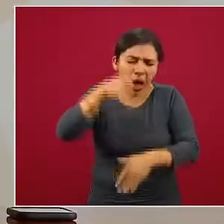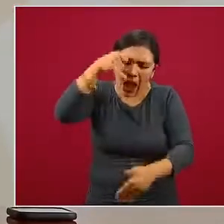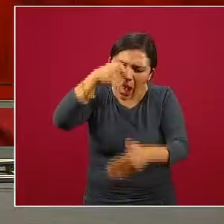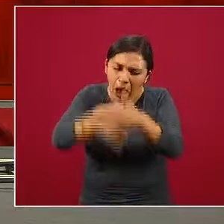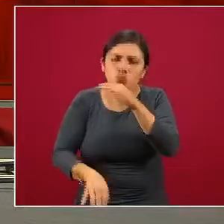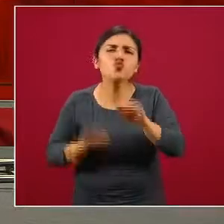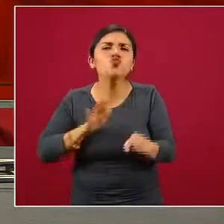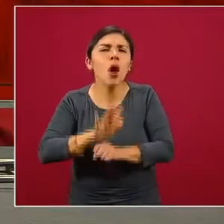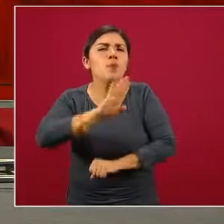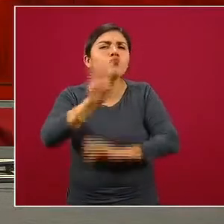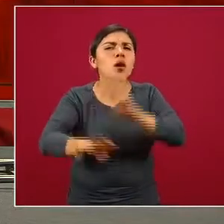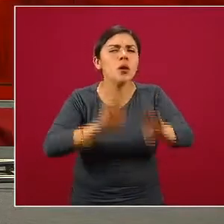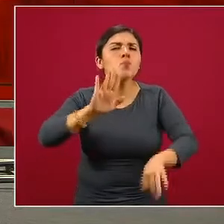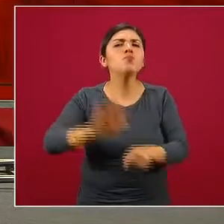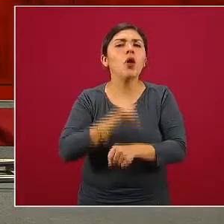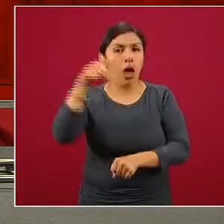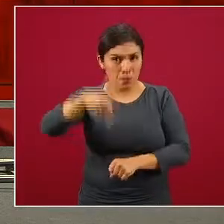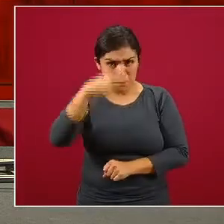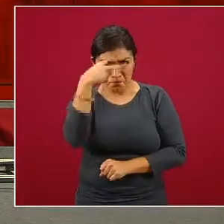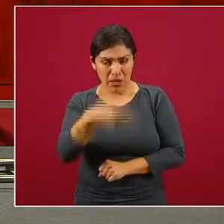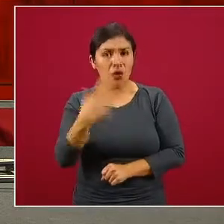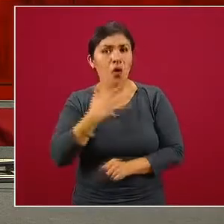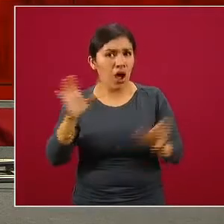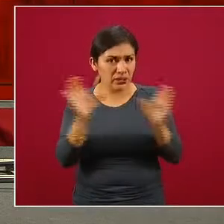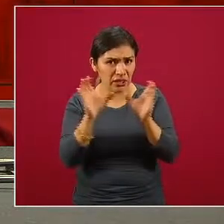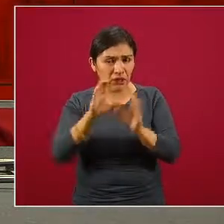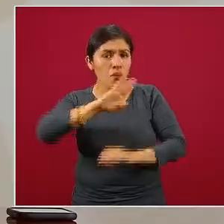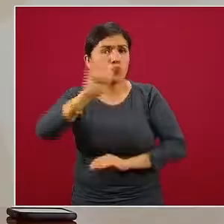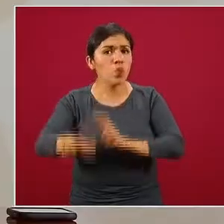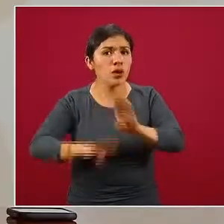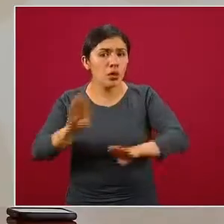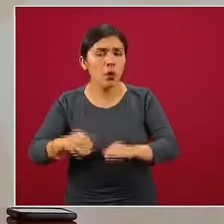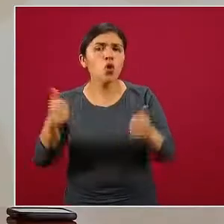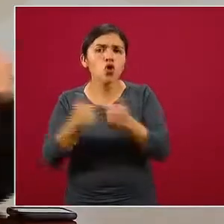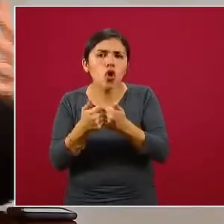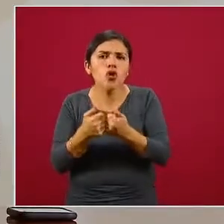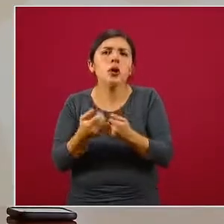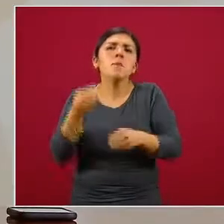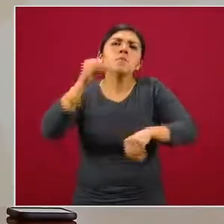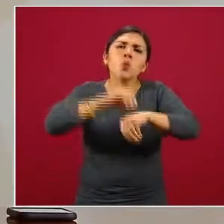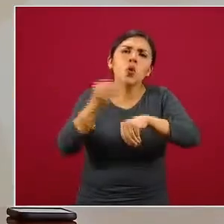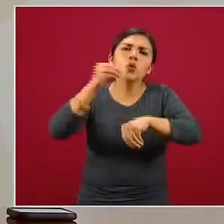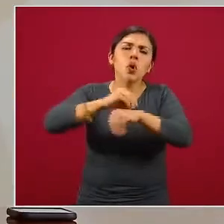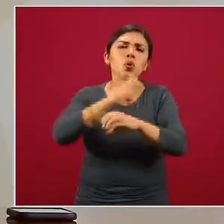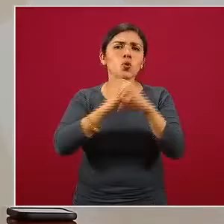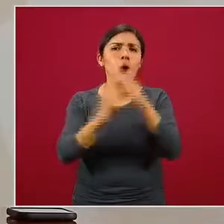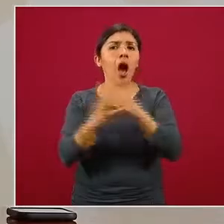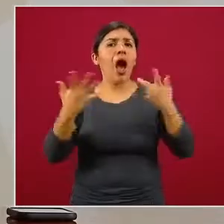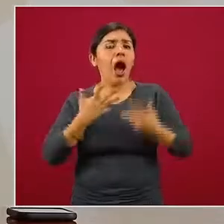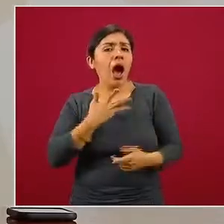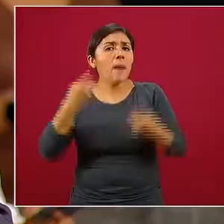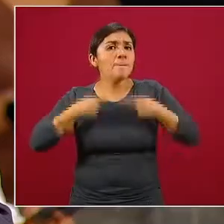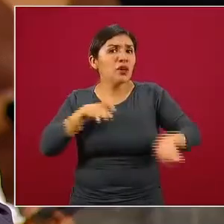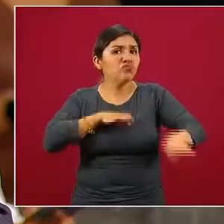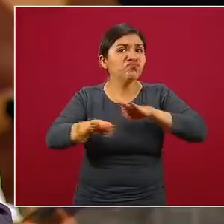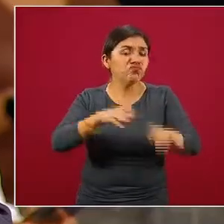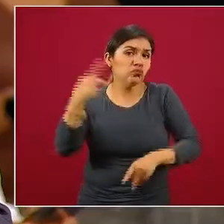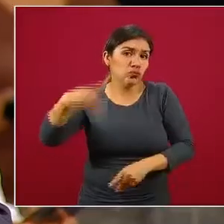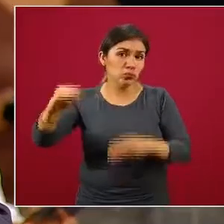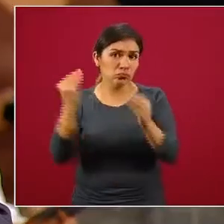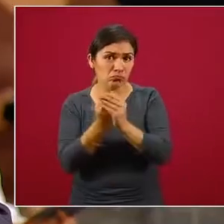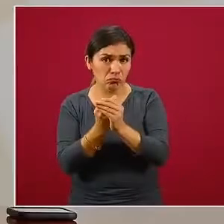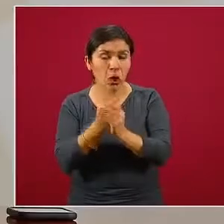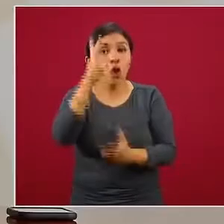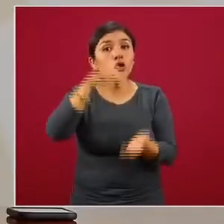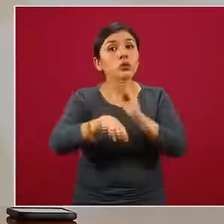muerte. México tiene un certificado de muerte con varios anexos, hay personal especializado. Entonces, 2019